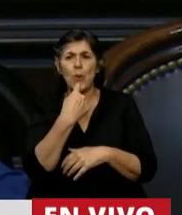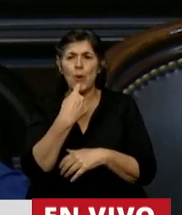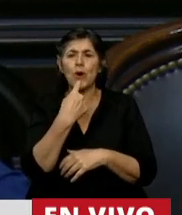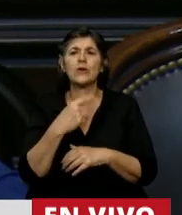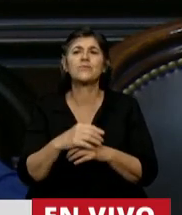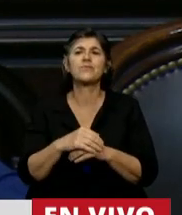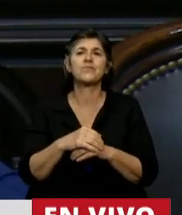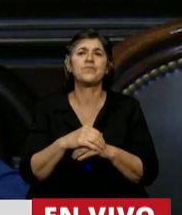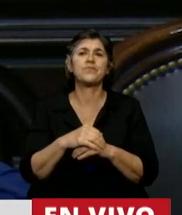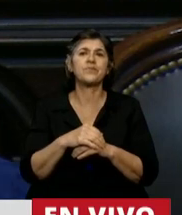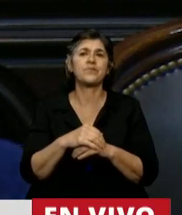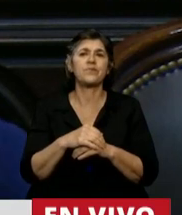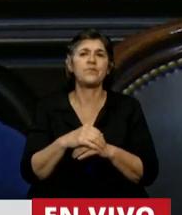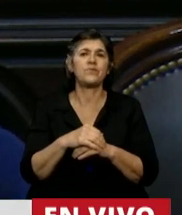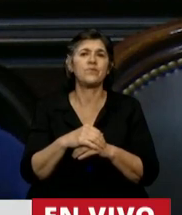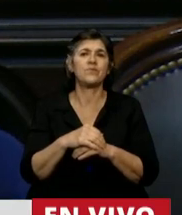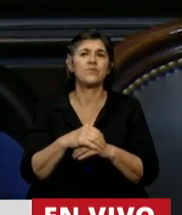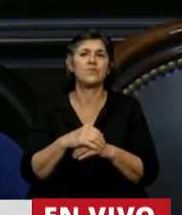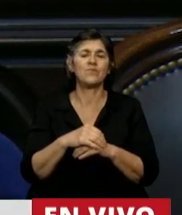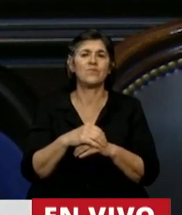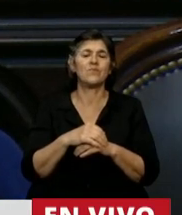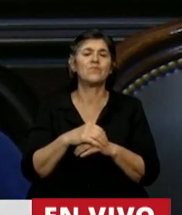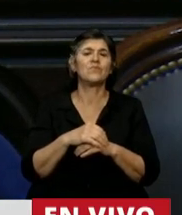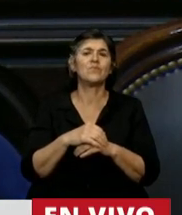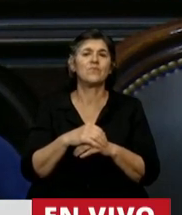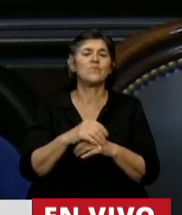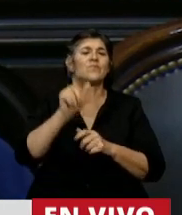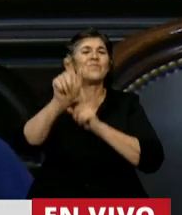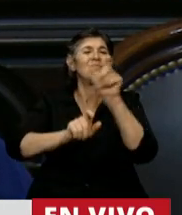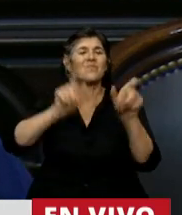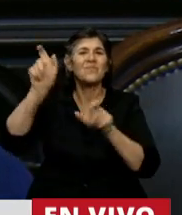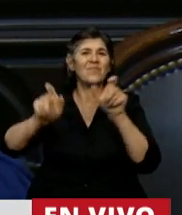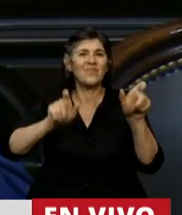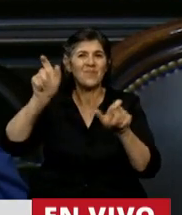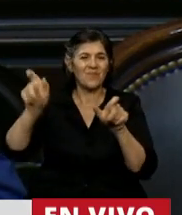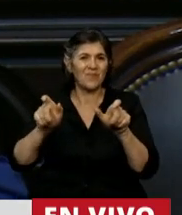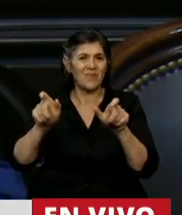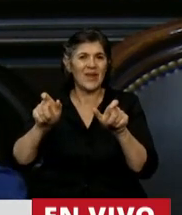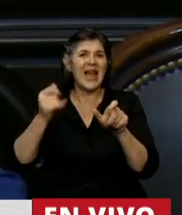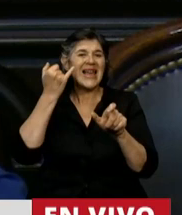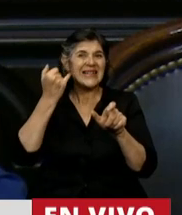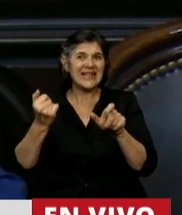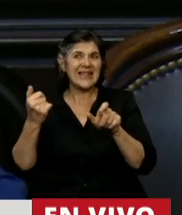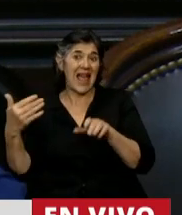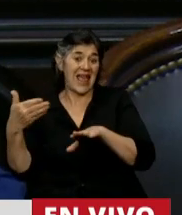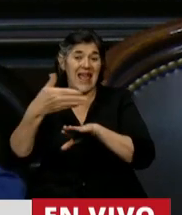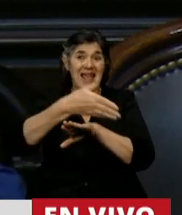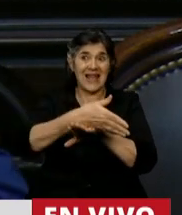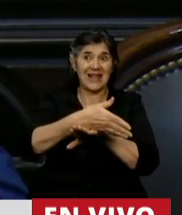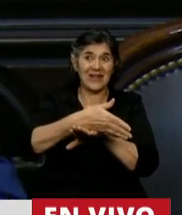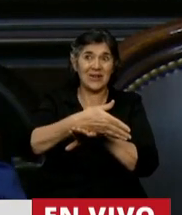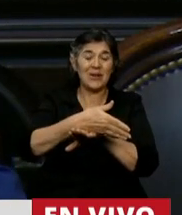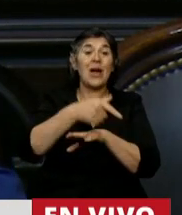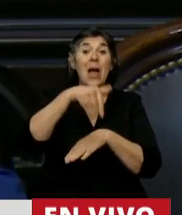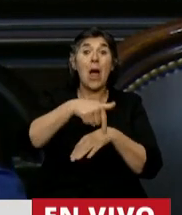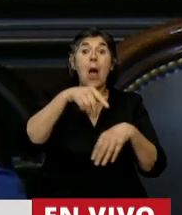mucho, que con la cantidad de funcionarios y la cantidad de gente que ingresó en el momento